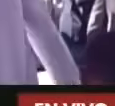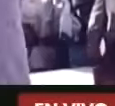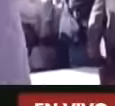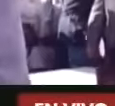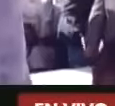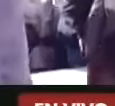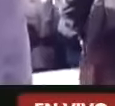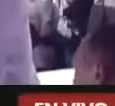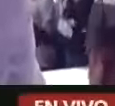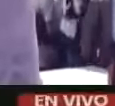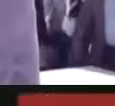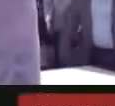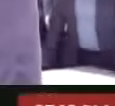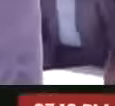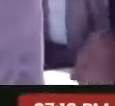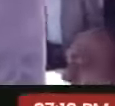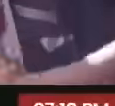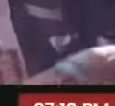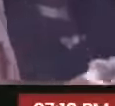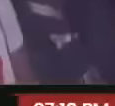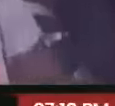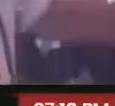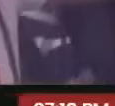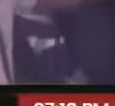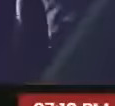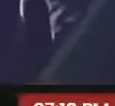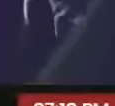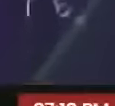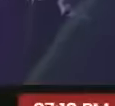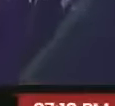¡Hasta la victoria siempre!